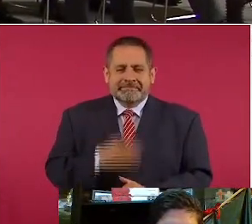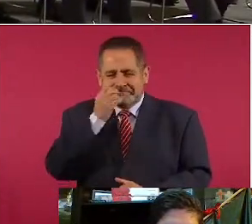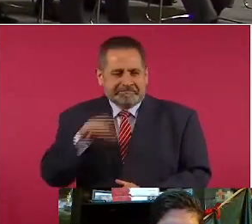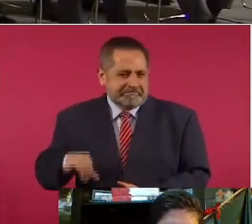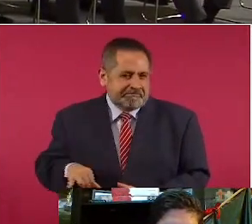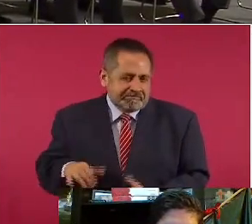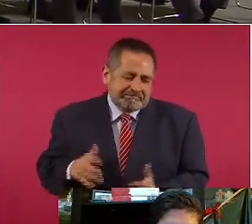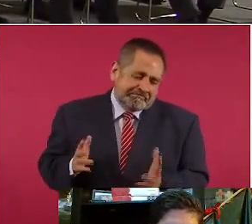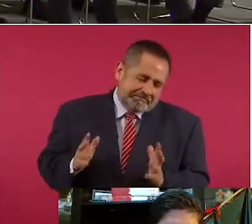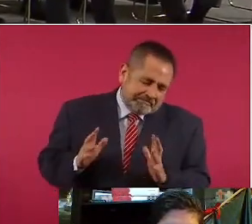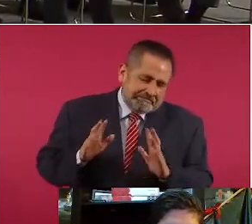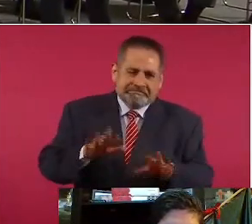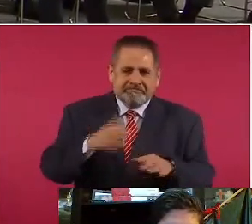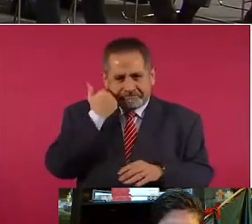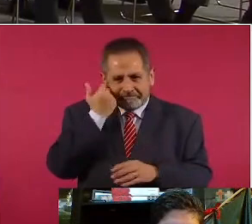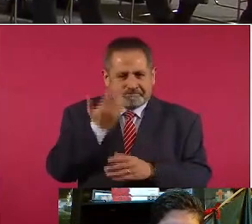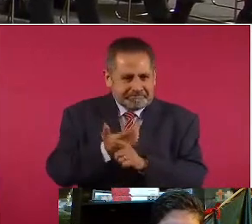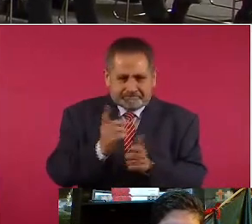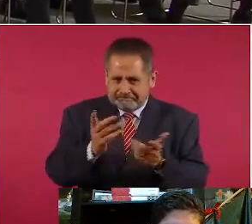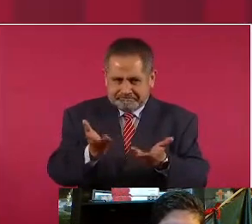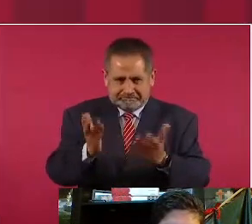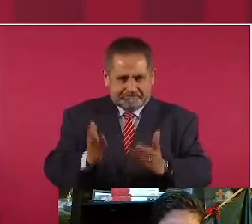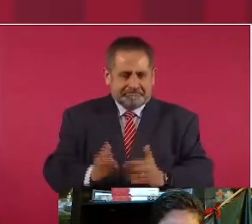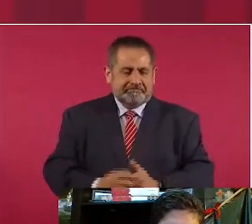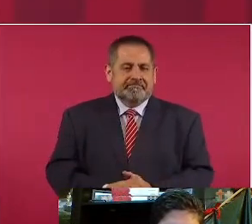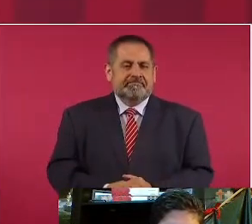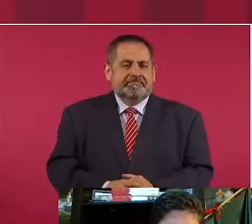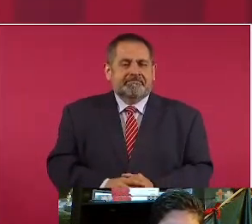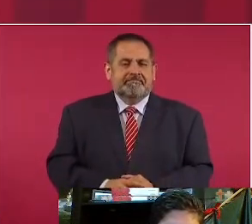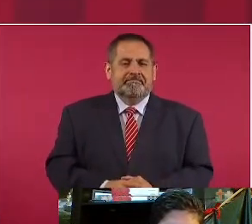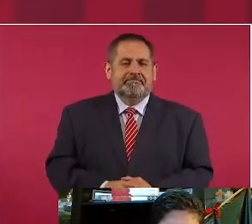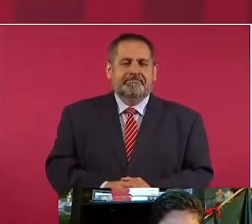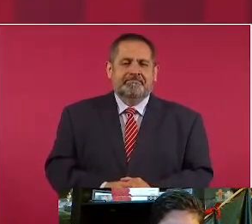interesante, pero y además pues